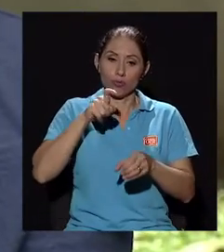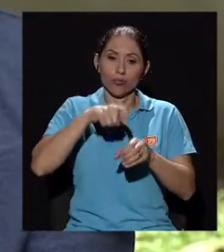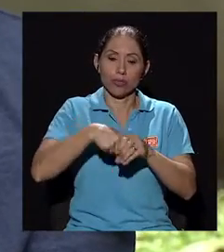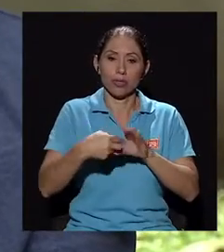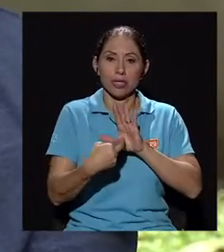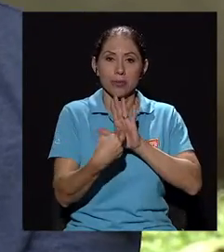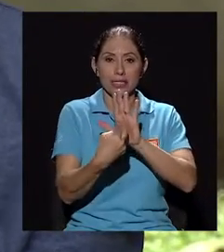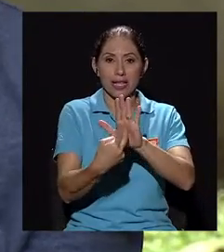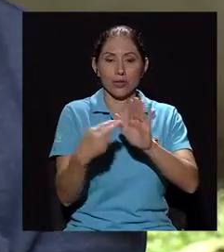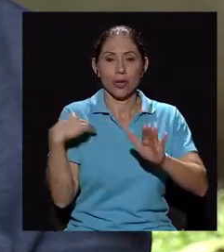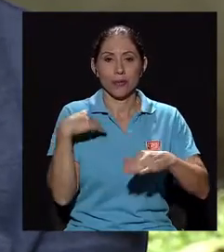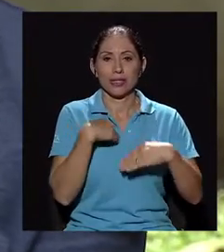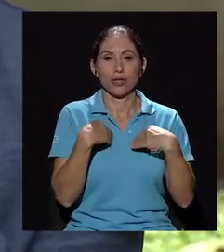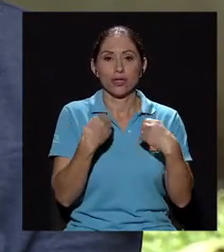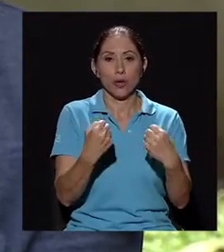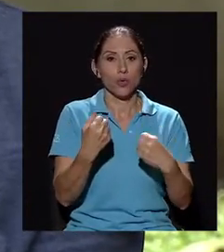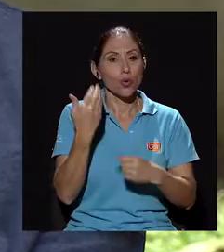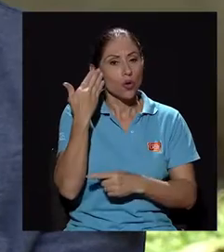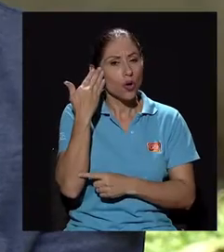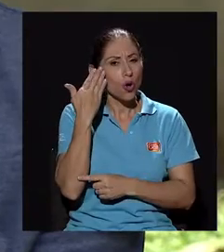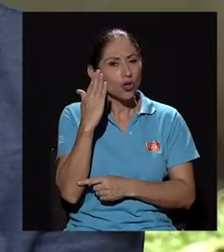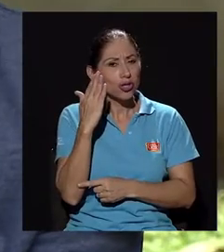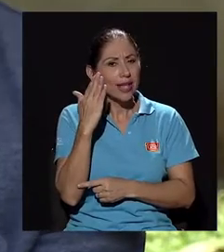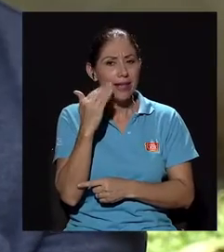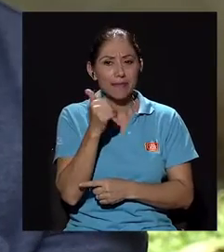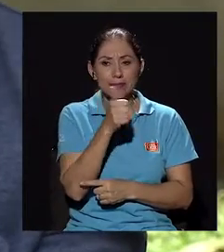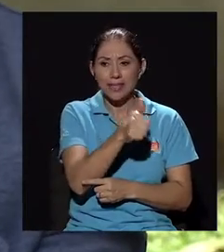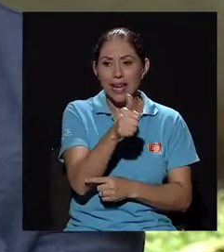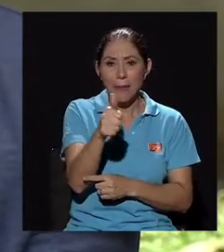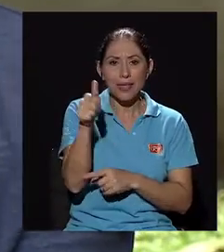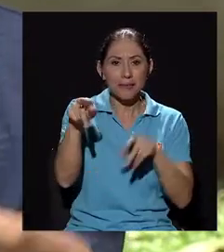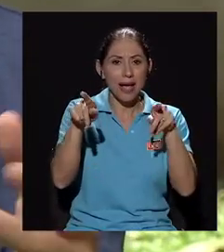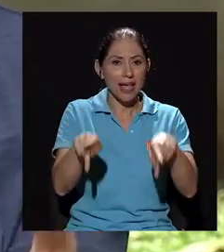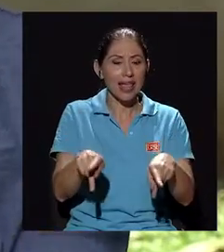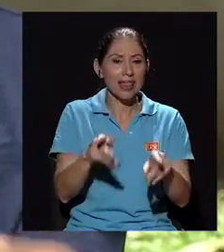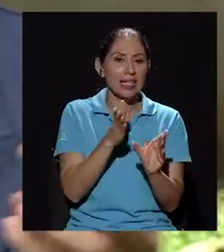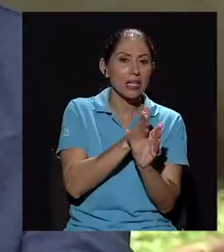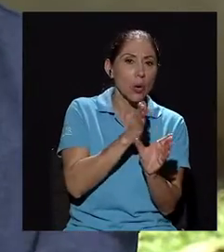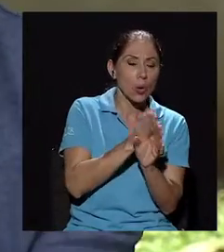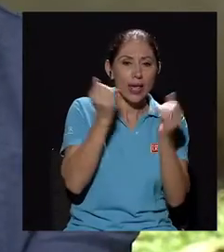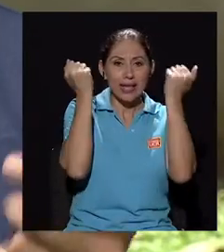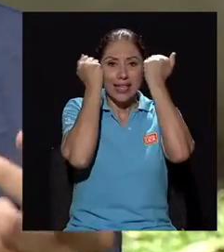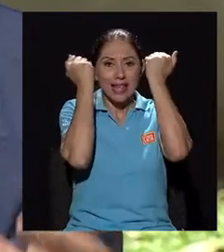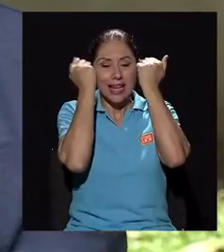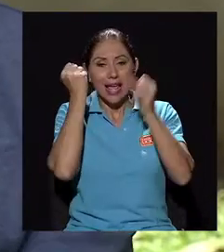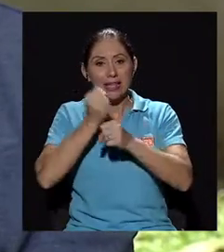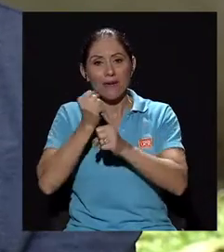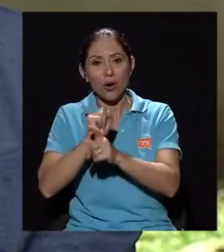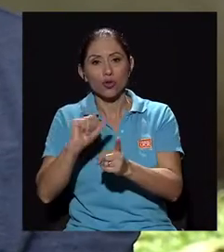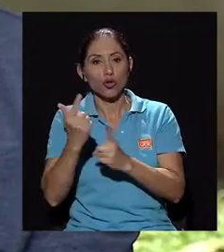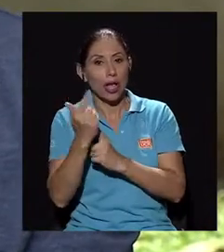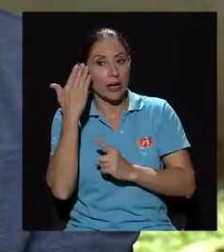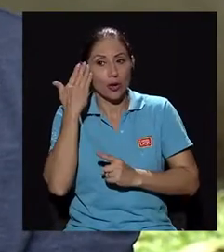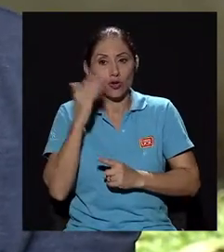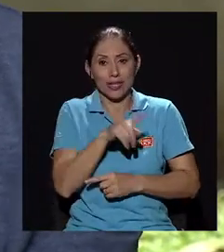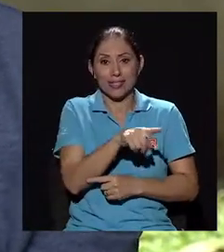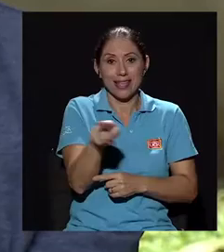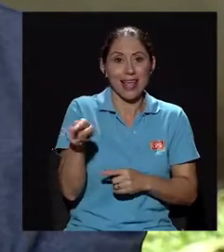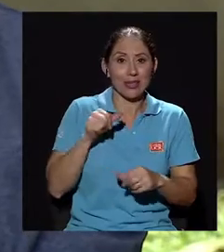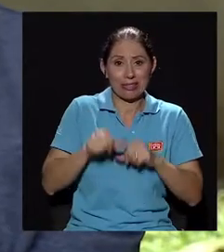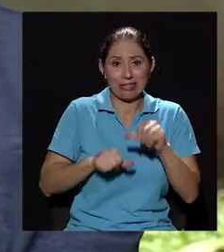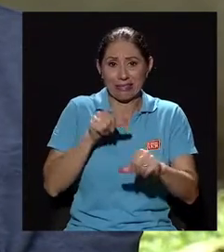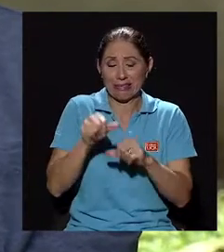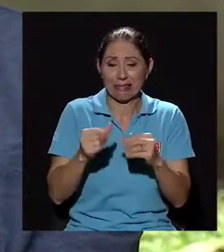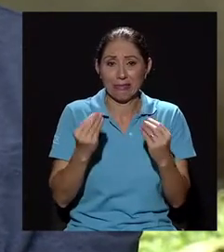el Ministerio de Salud, no sé si la misma gente, ¿verdad?, o sea, de psicología, psiquiatría, trabajo social, hace los mismos esfuerzos.